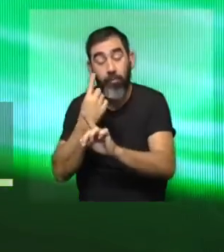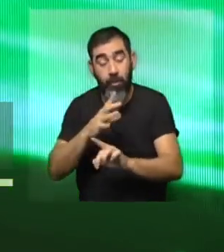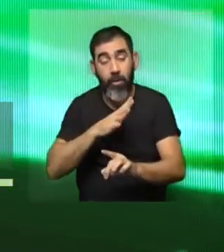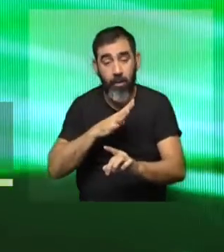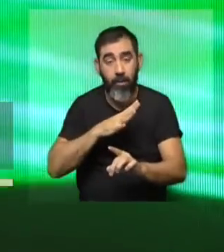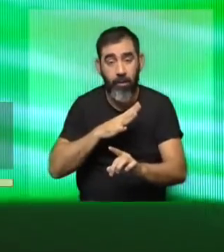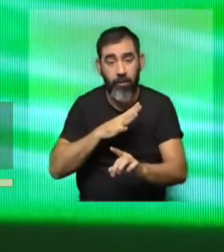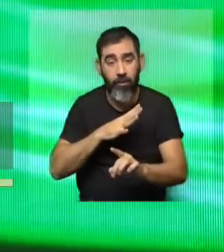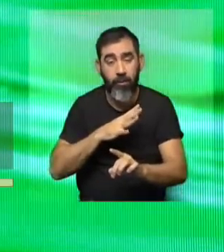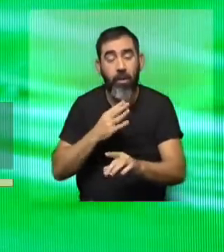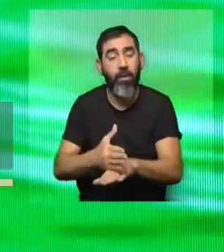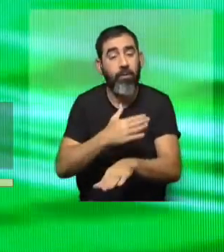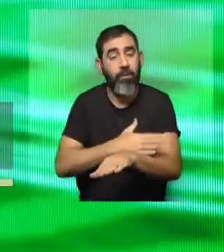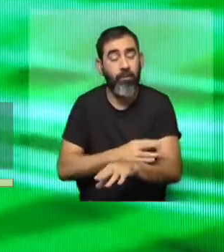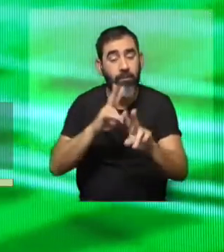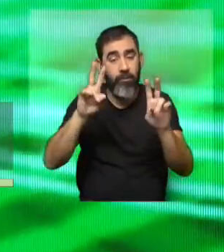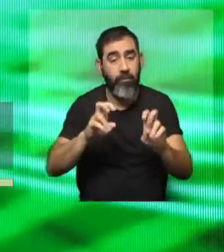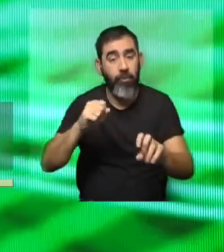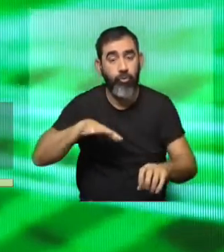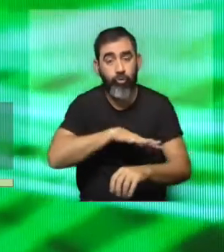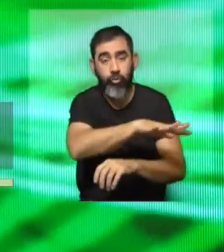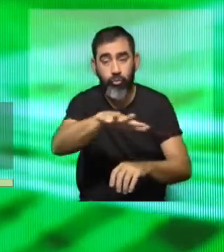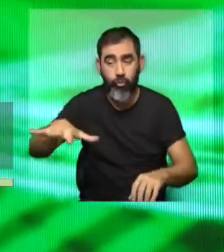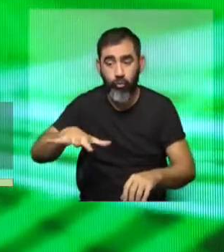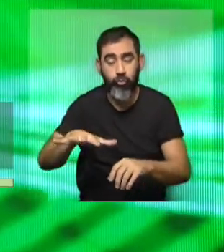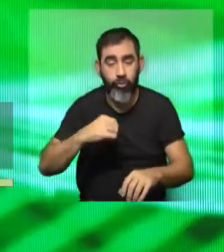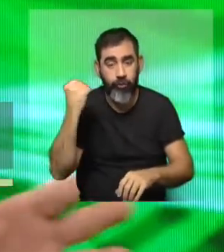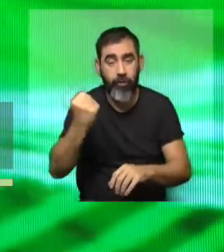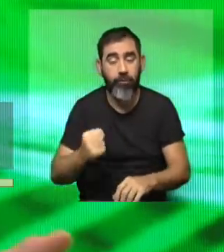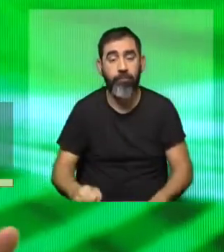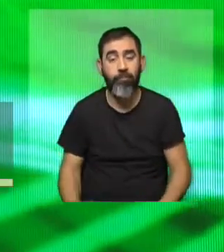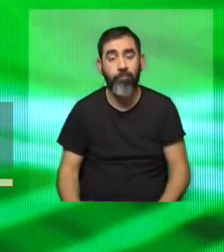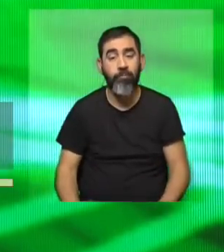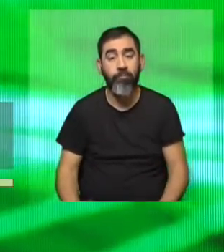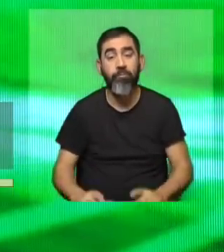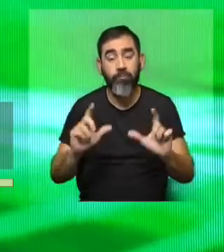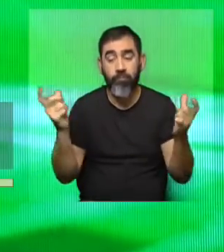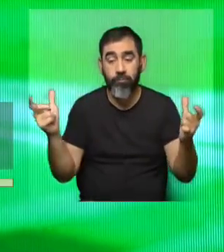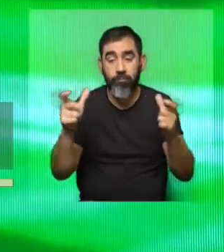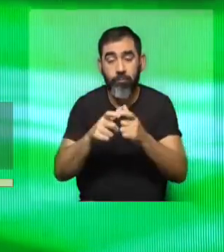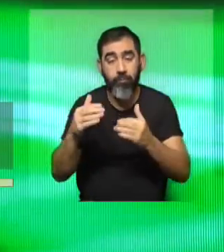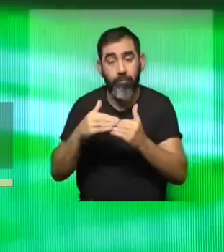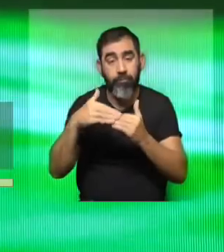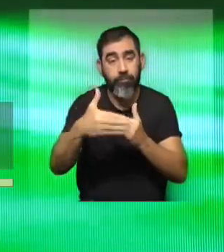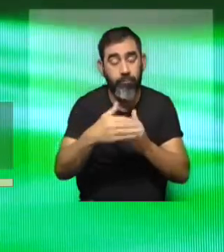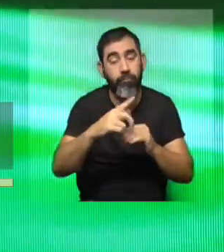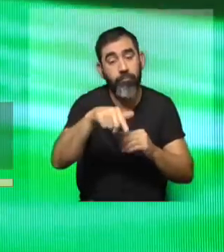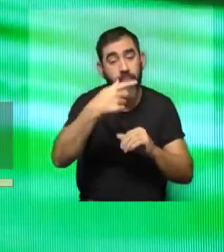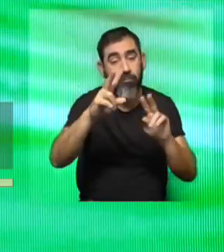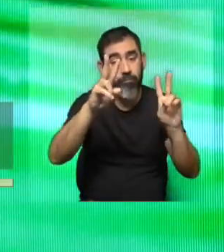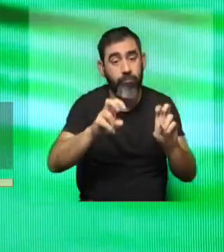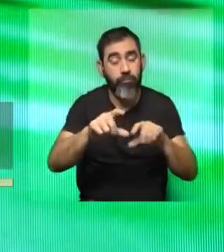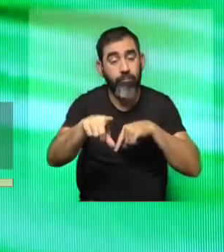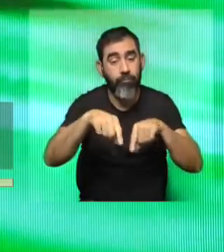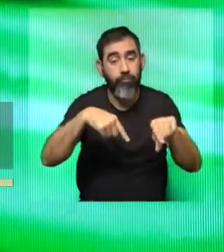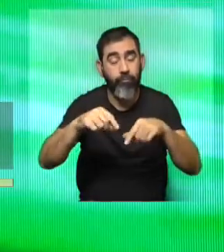va más atacando a las causas y a lo social que otra cosa Y después tenemos la reunión con los vecinos y tenemos otra pata que estamos en